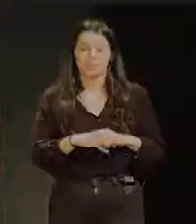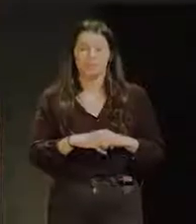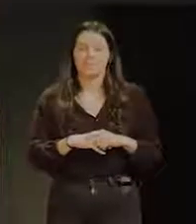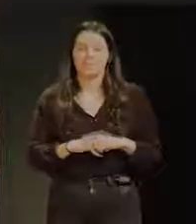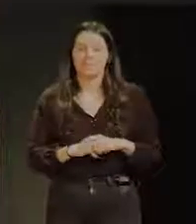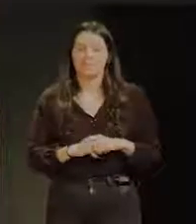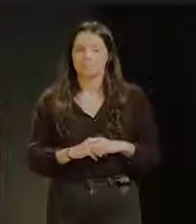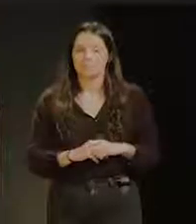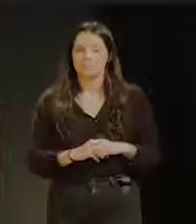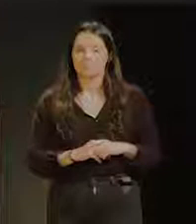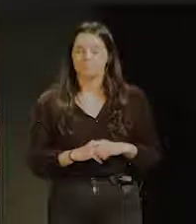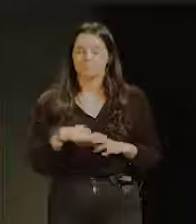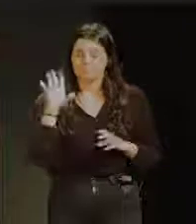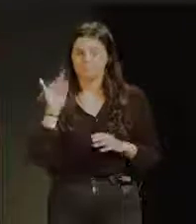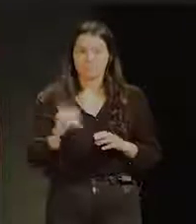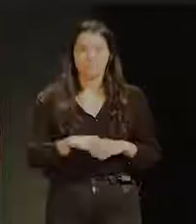interesante.